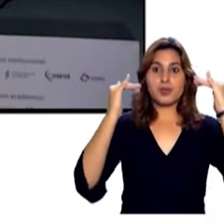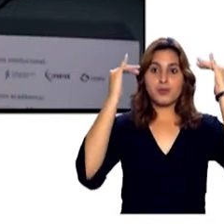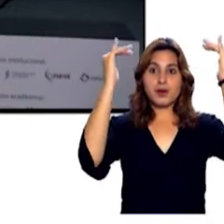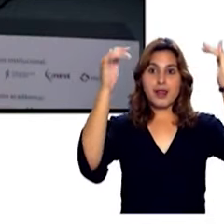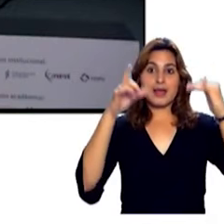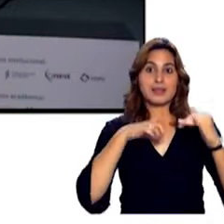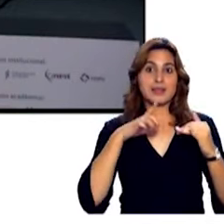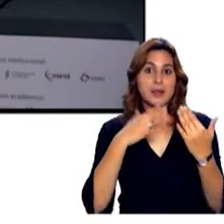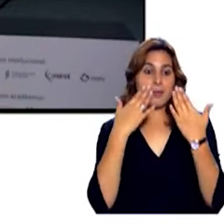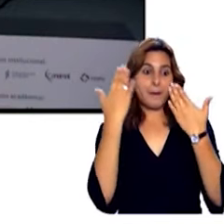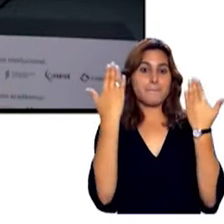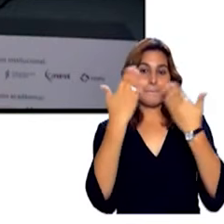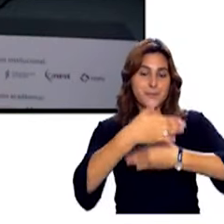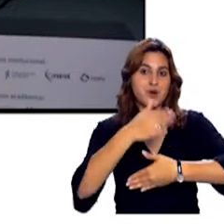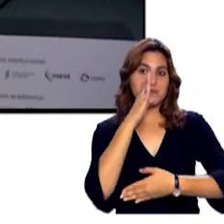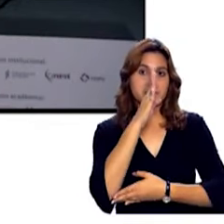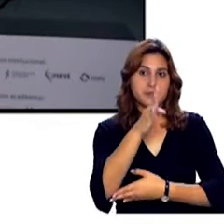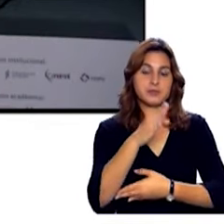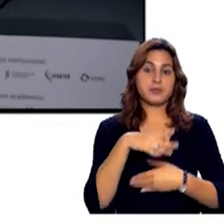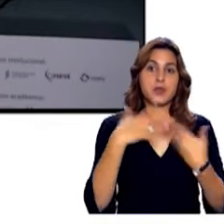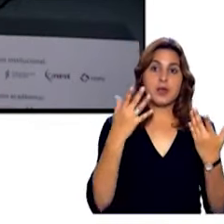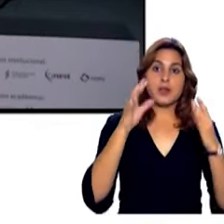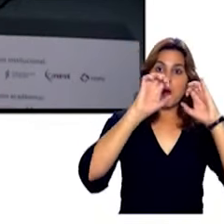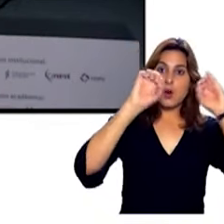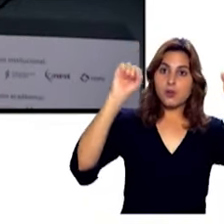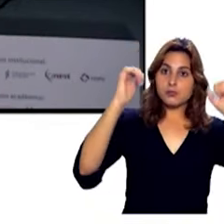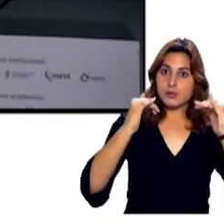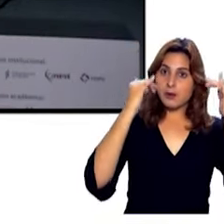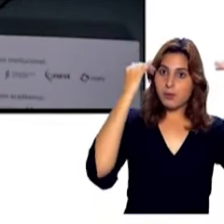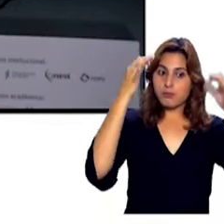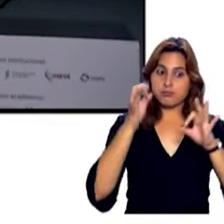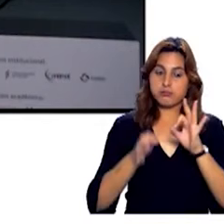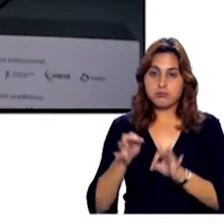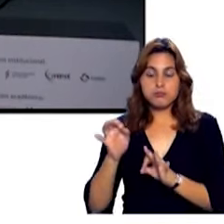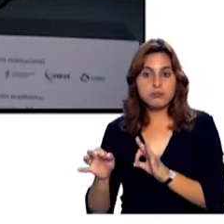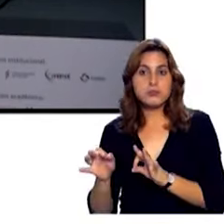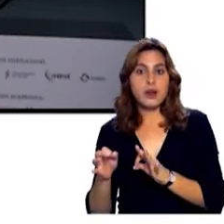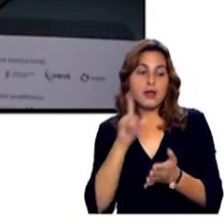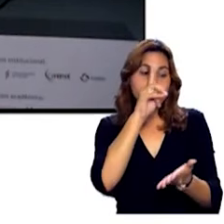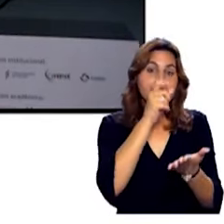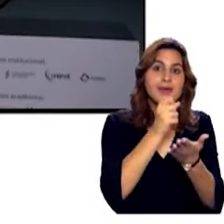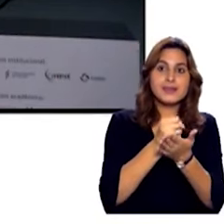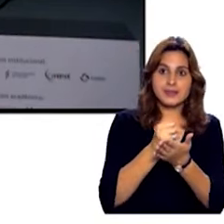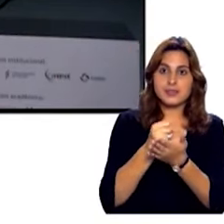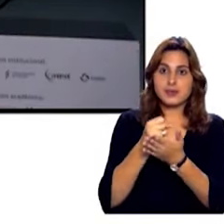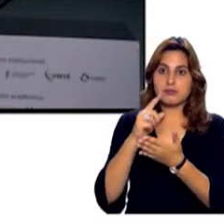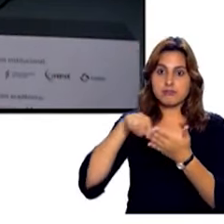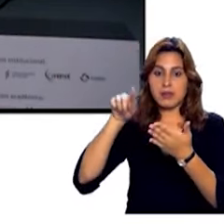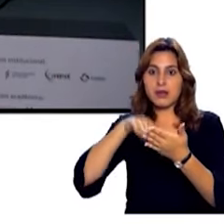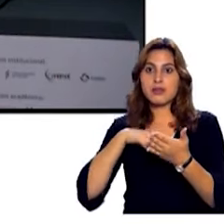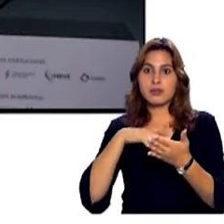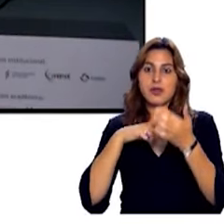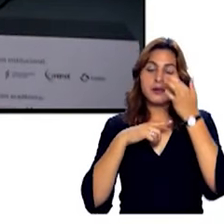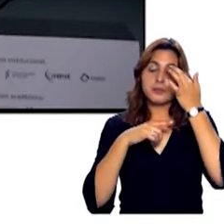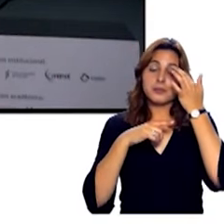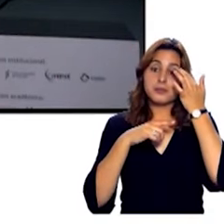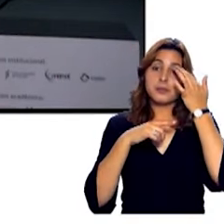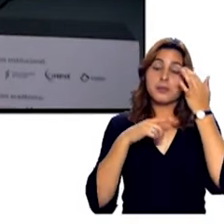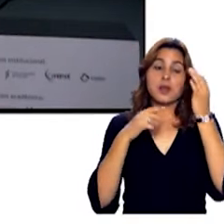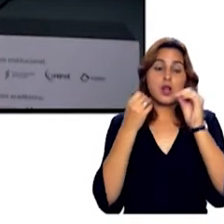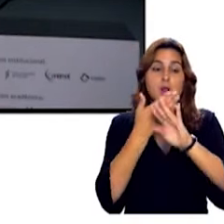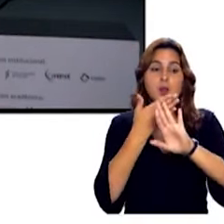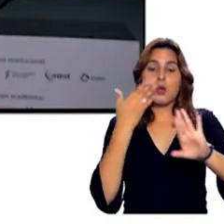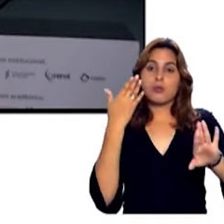los tribunales de casación alejados del proceso de fabricación de la prueba no podían hacer valoración las pruebas